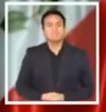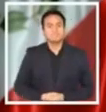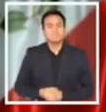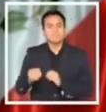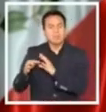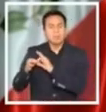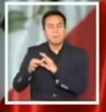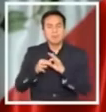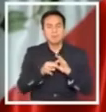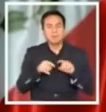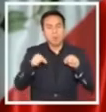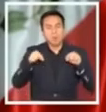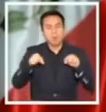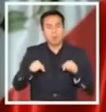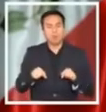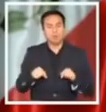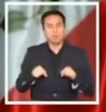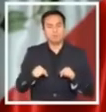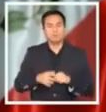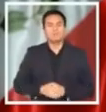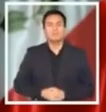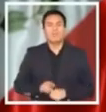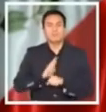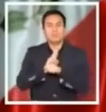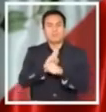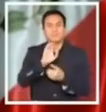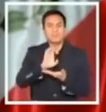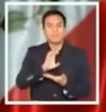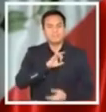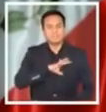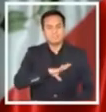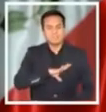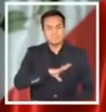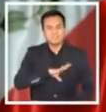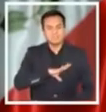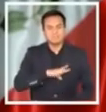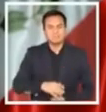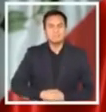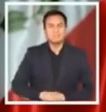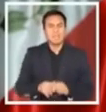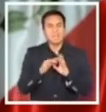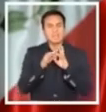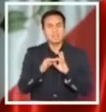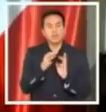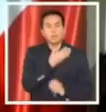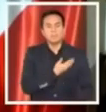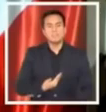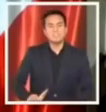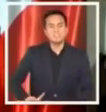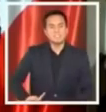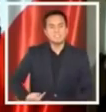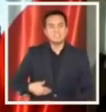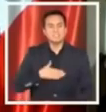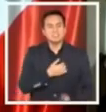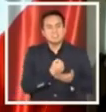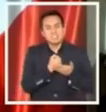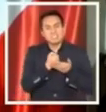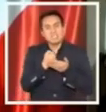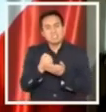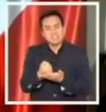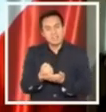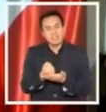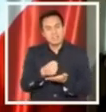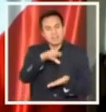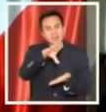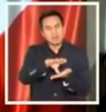por eso hoy, a nombre del Estado de Chile, le agradezco, presidente, la solidaridad de